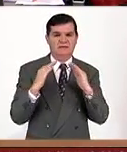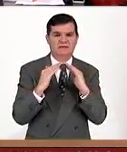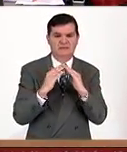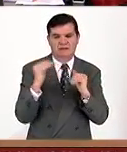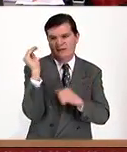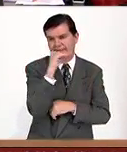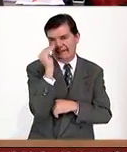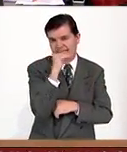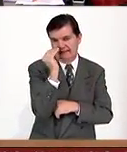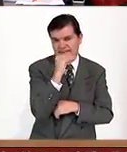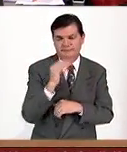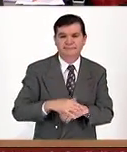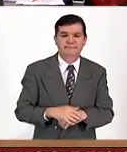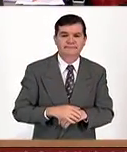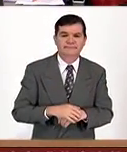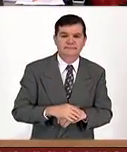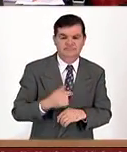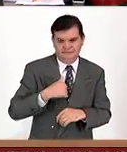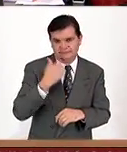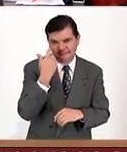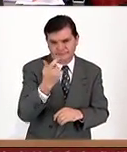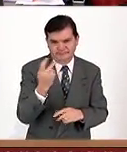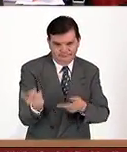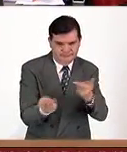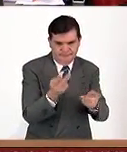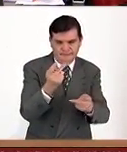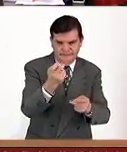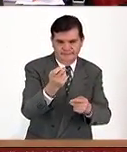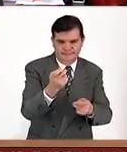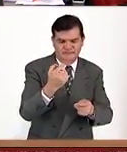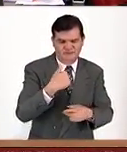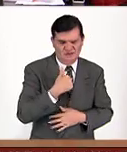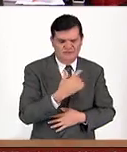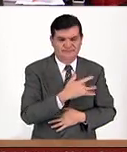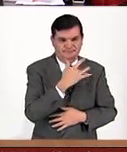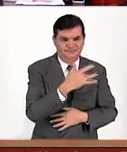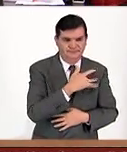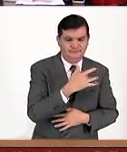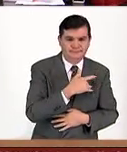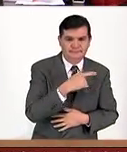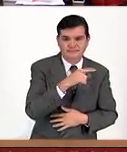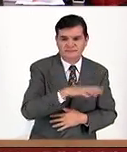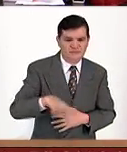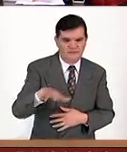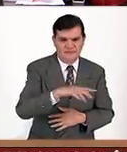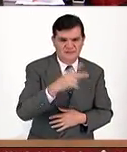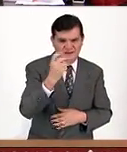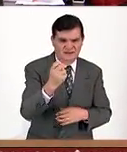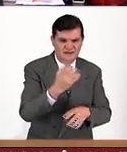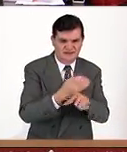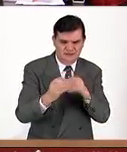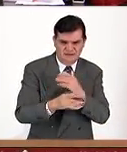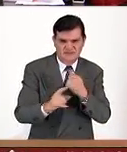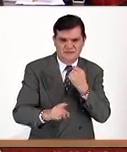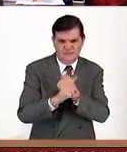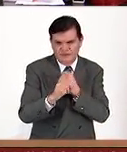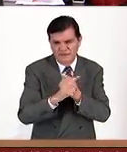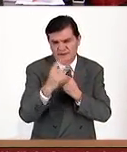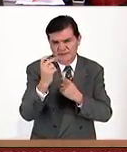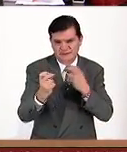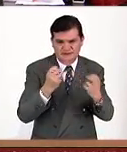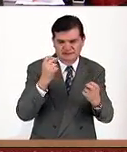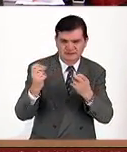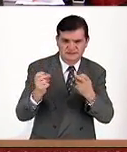Mira, yo quisiera preguntarte esto. Yo siento que todas estas problemáticas